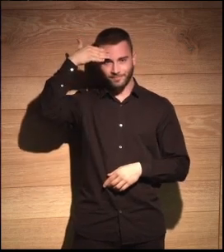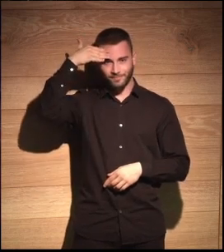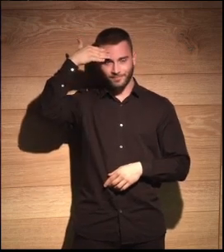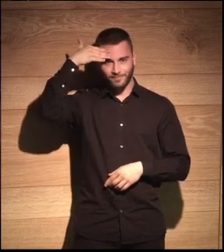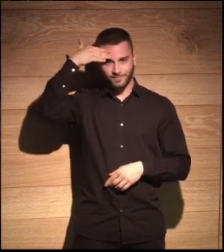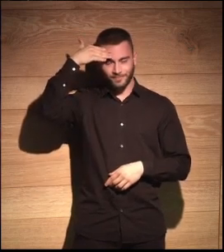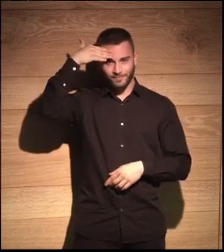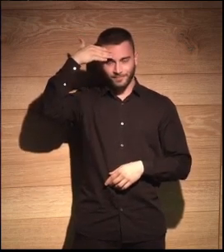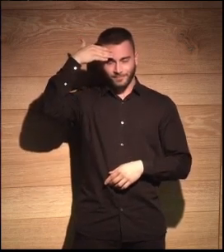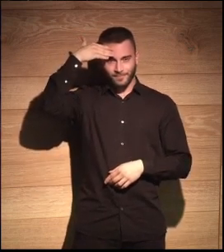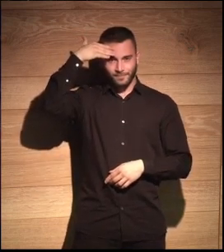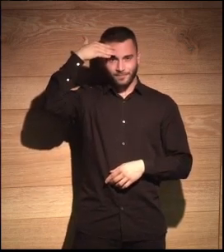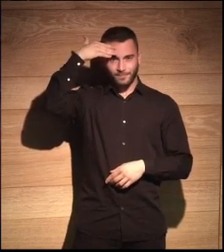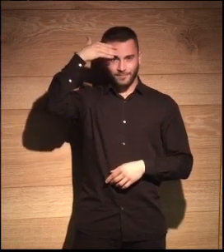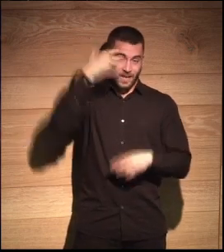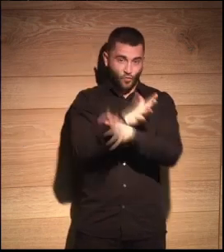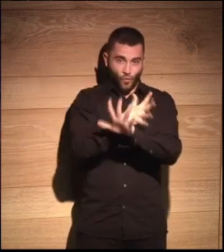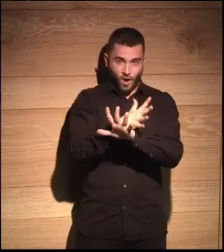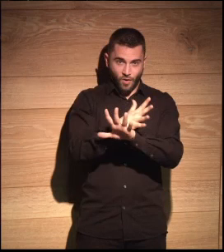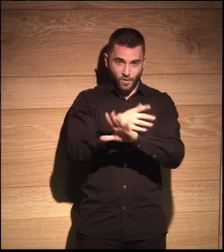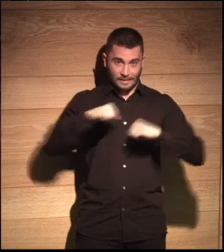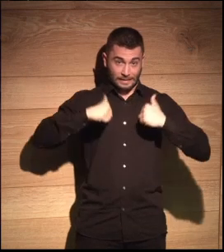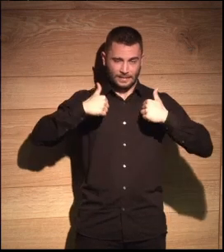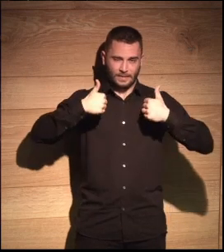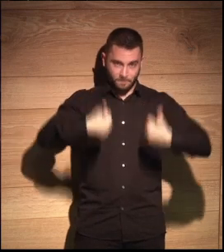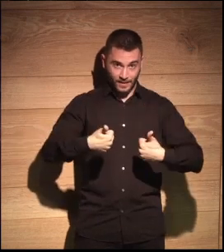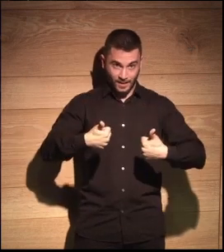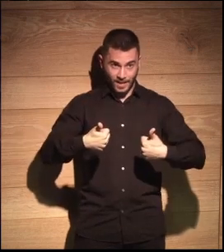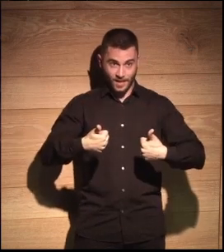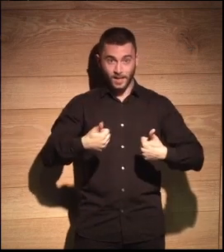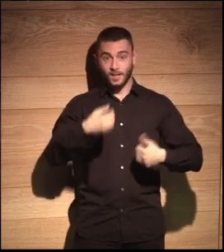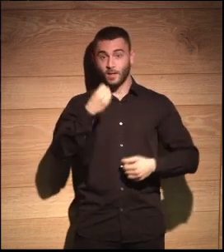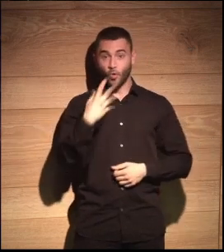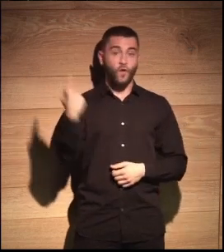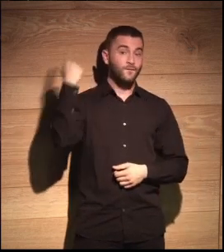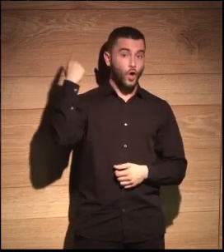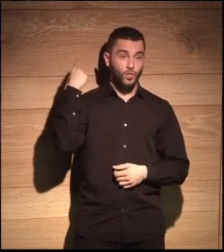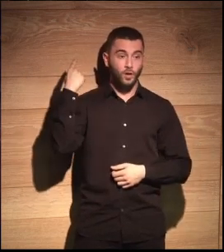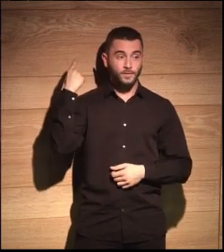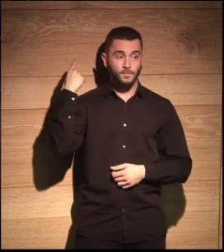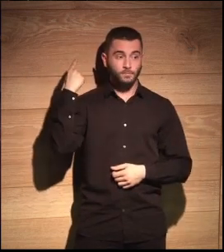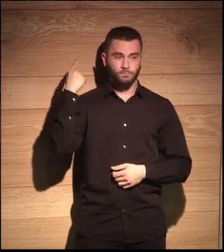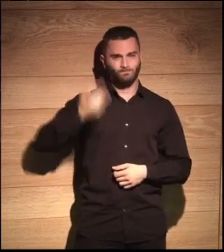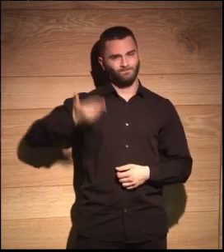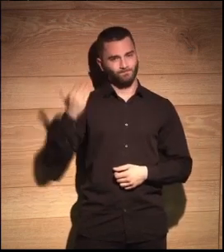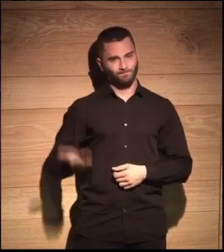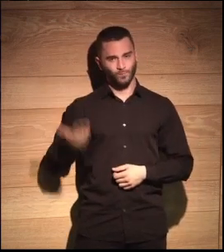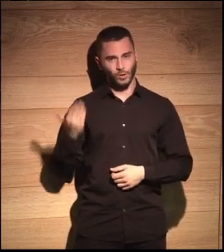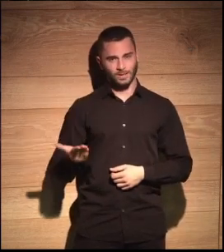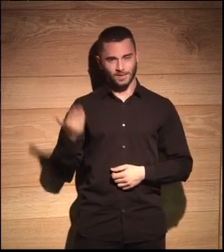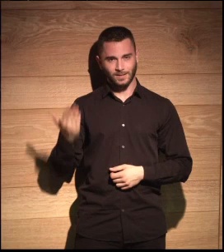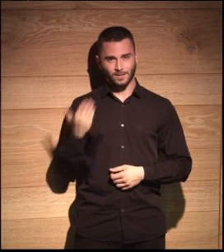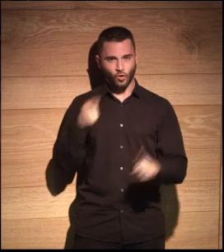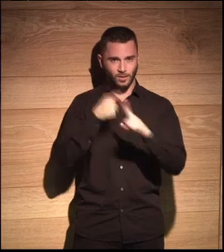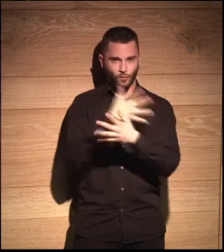arranca prácticamente nuestro juego. Y bueno, pues los fondos son vitales para